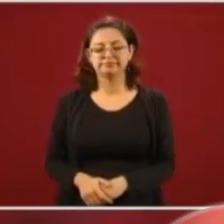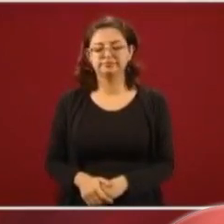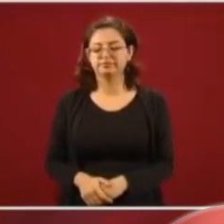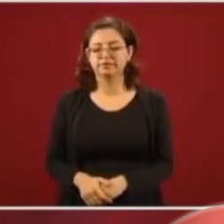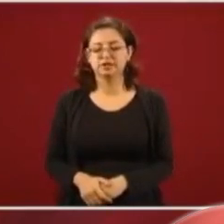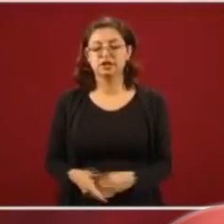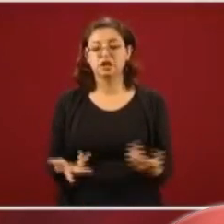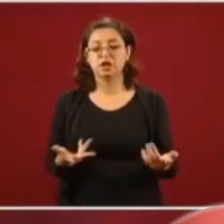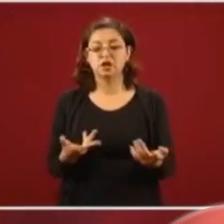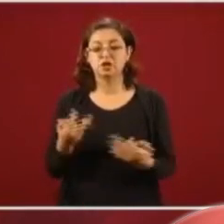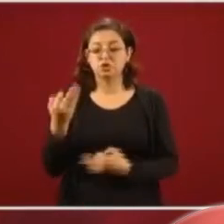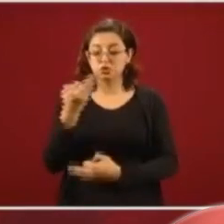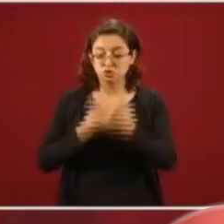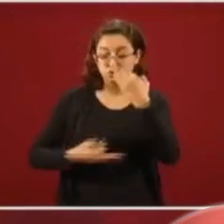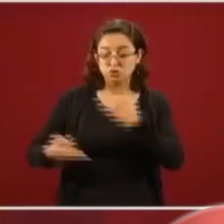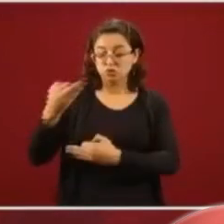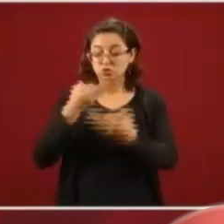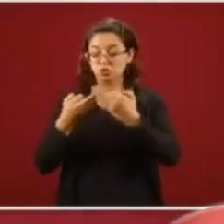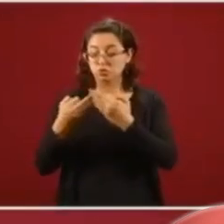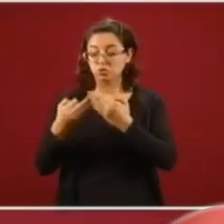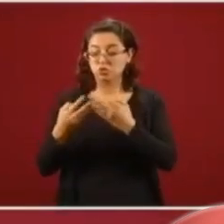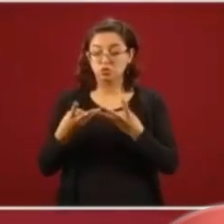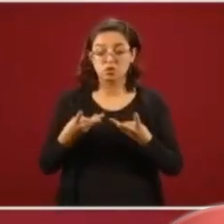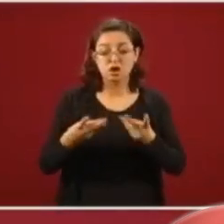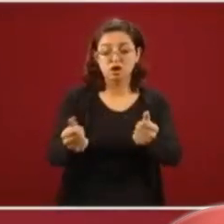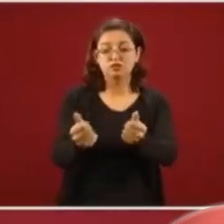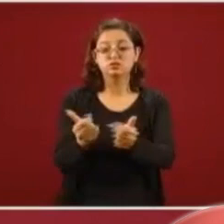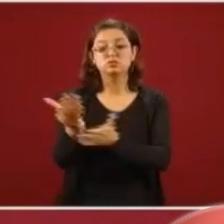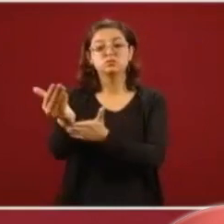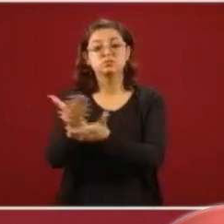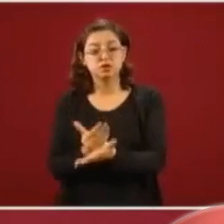partidas se ejerció menos.